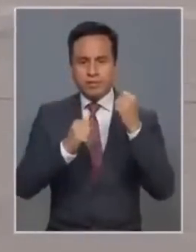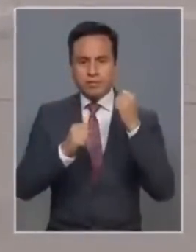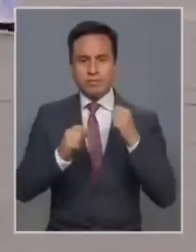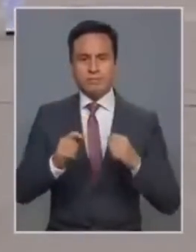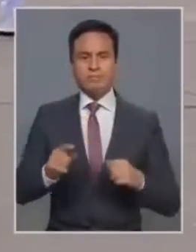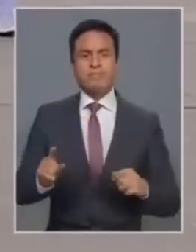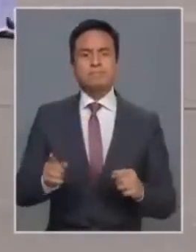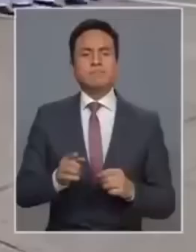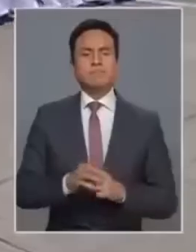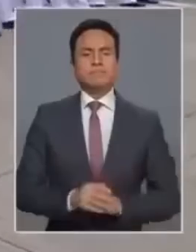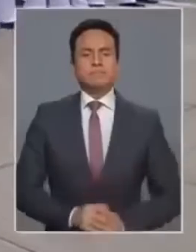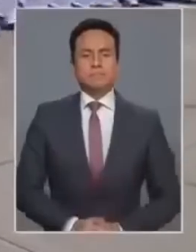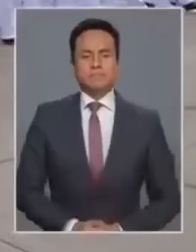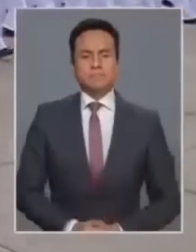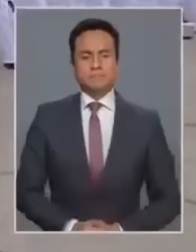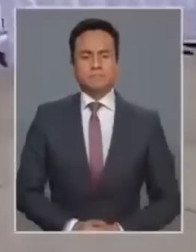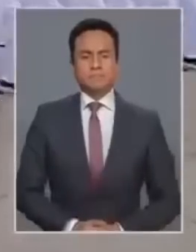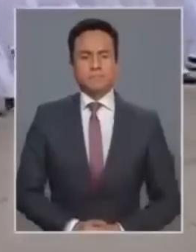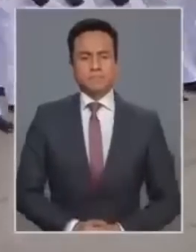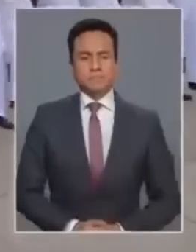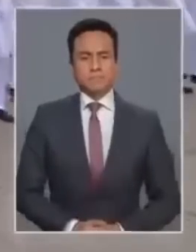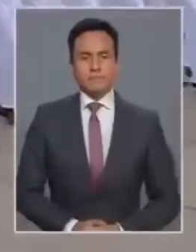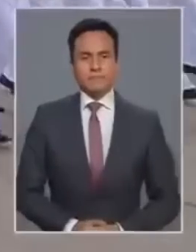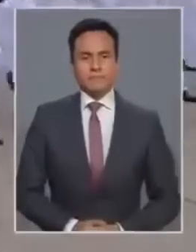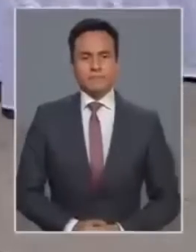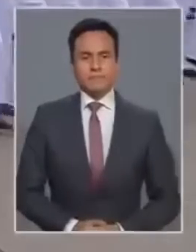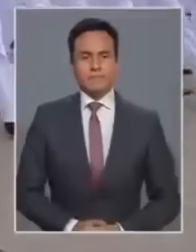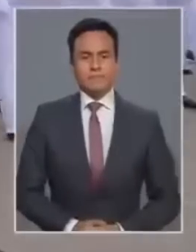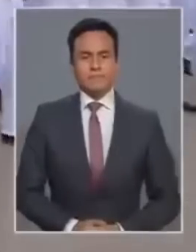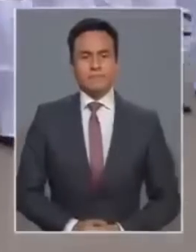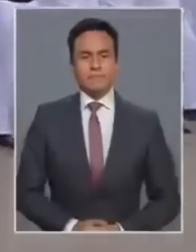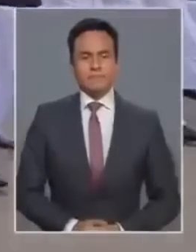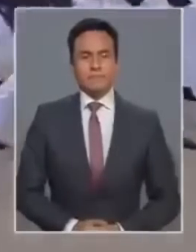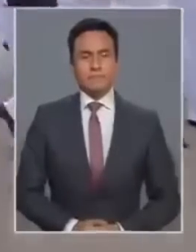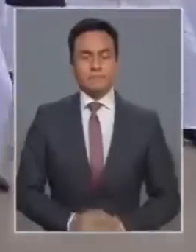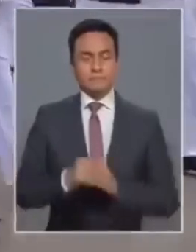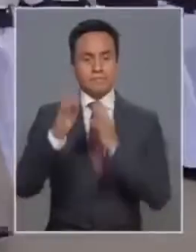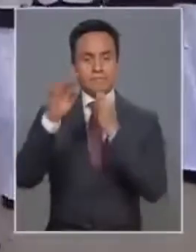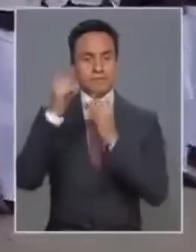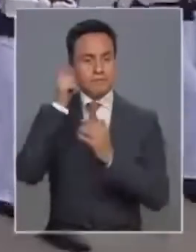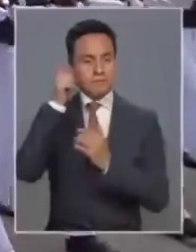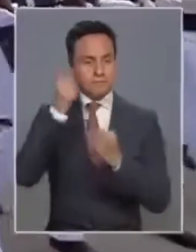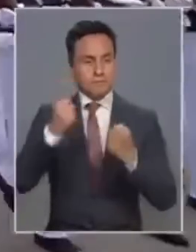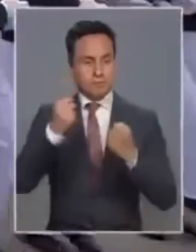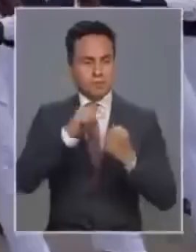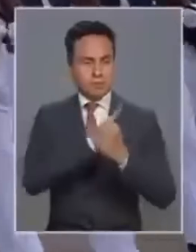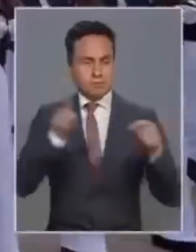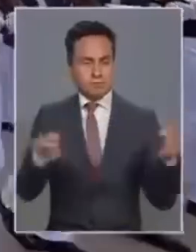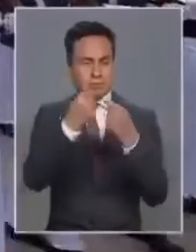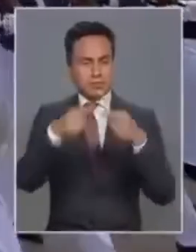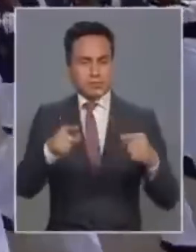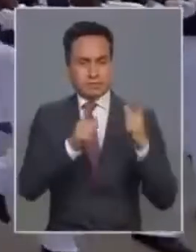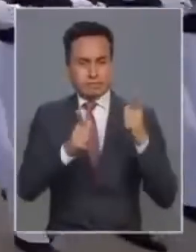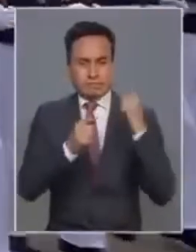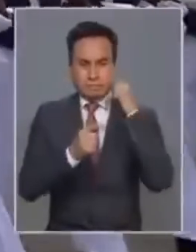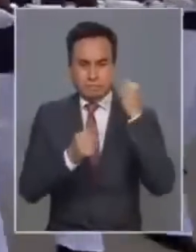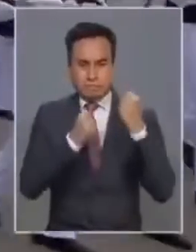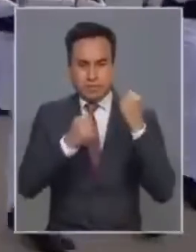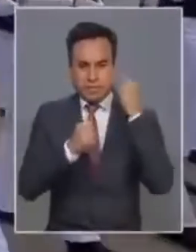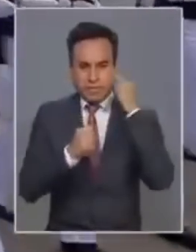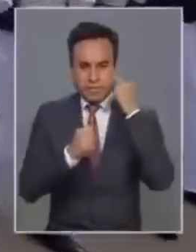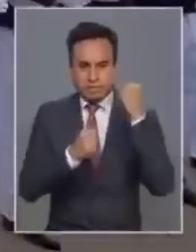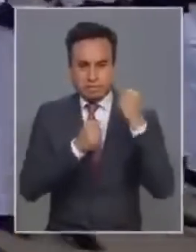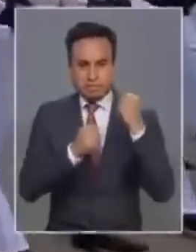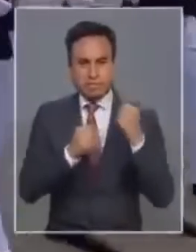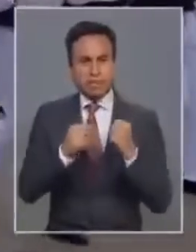Aviación Capitán Manuel Ábalos Prado, ubicados por la Empresa Nacional Aeronáutica, AER, al mando de su líder, comandante de